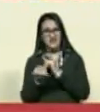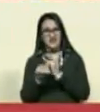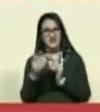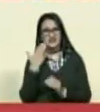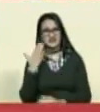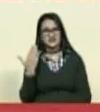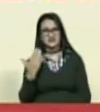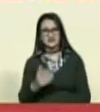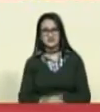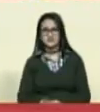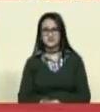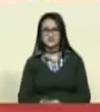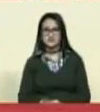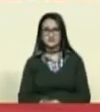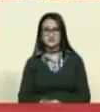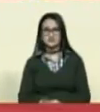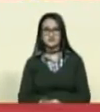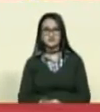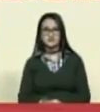Es aumentar